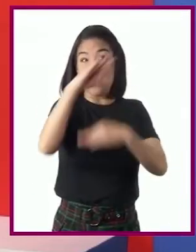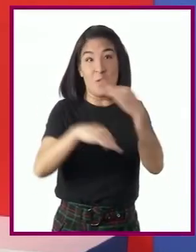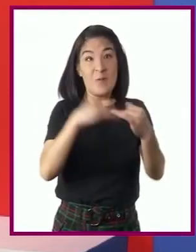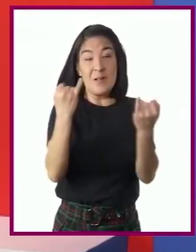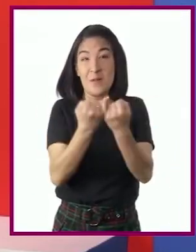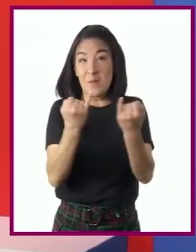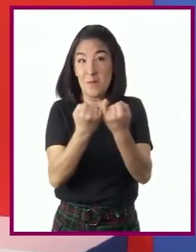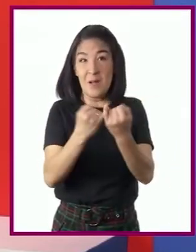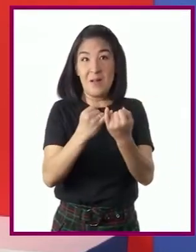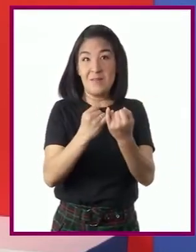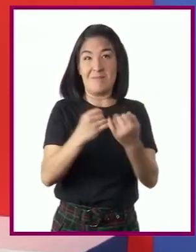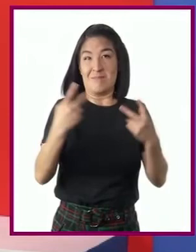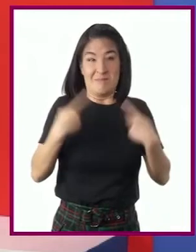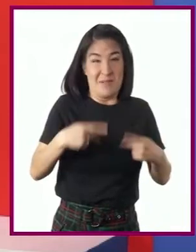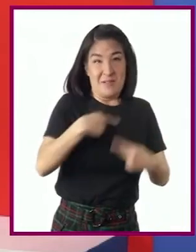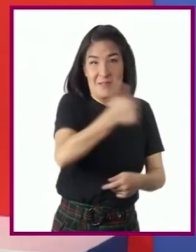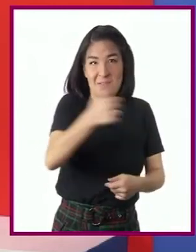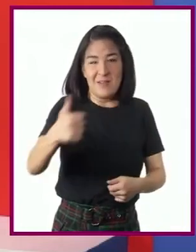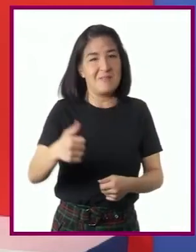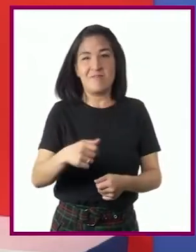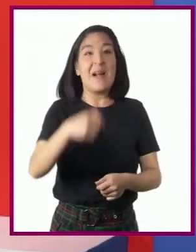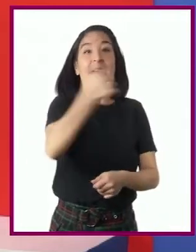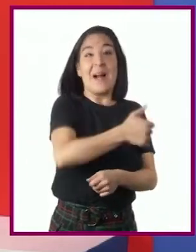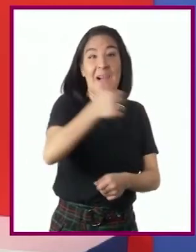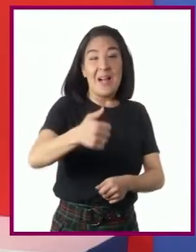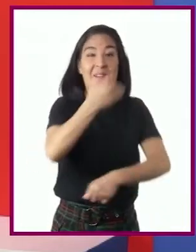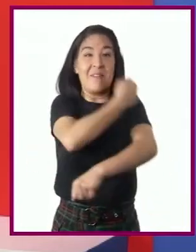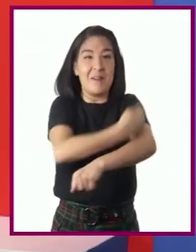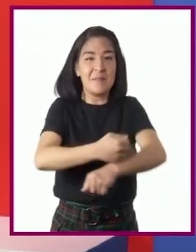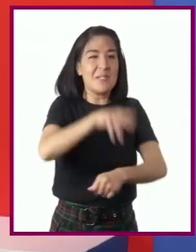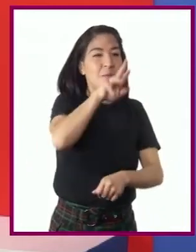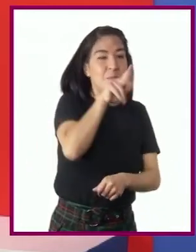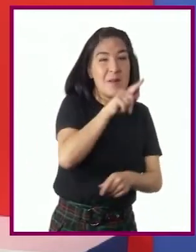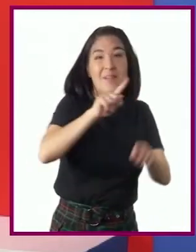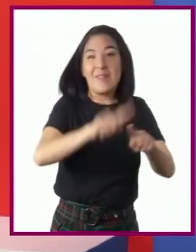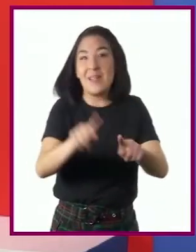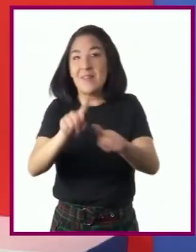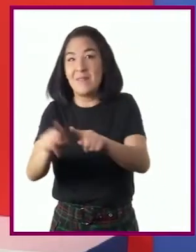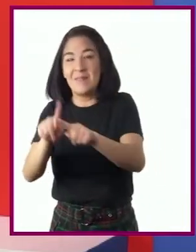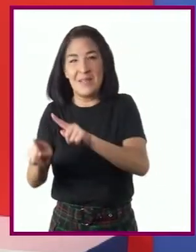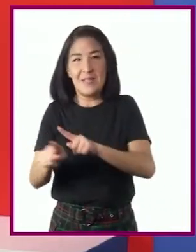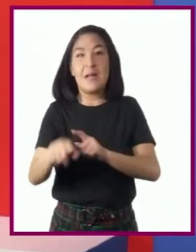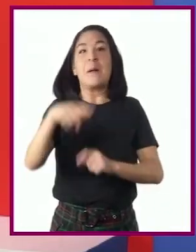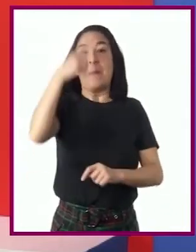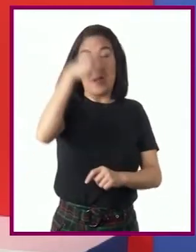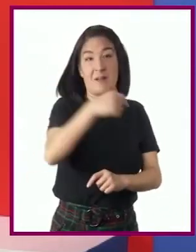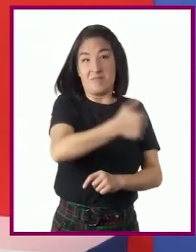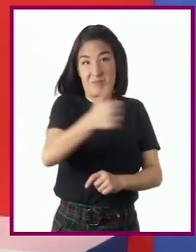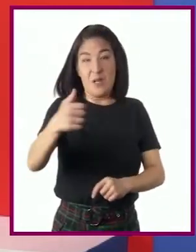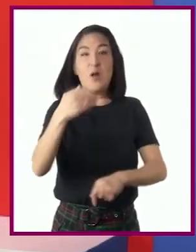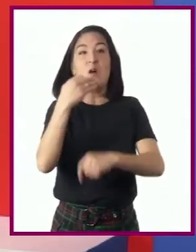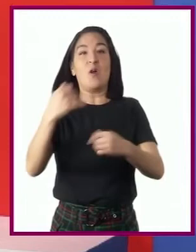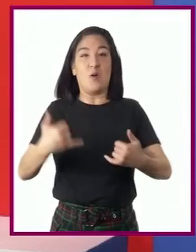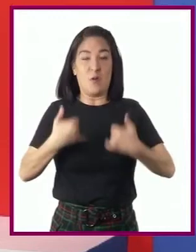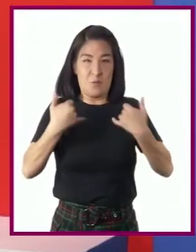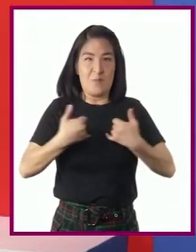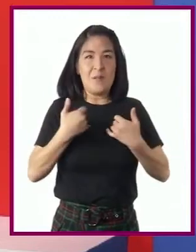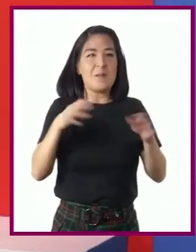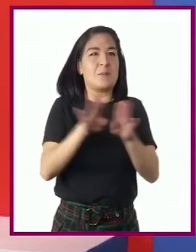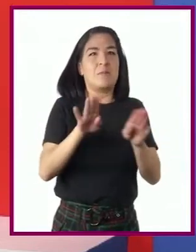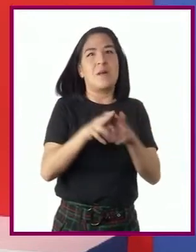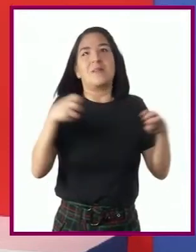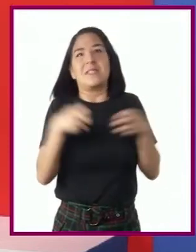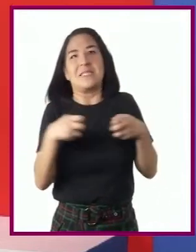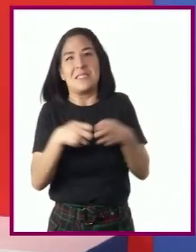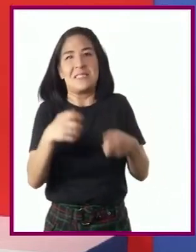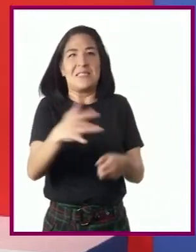las preocupaciones son distintas en cada familia. Para muchos jóvenes esto representa una carga más de estrés porque